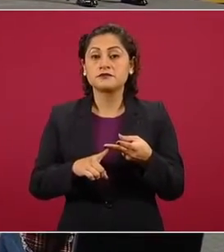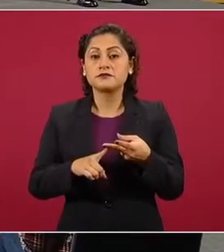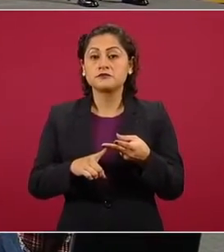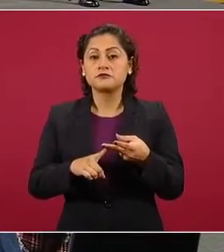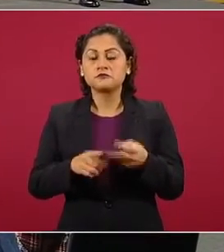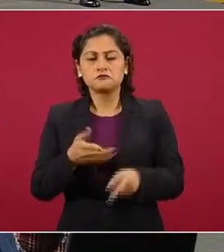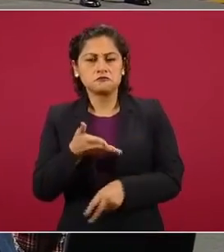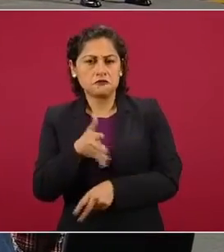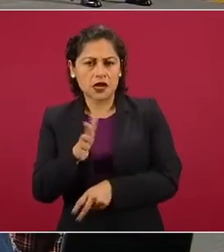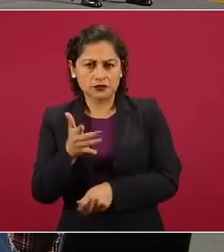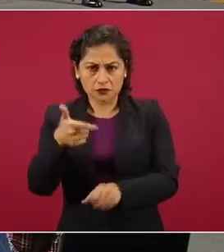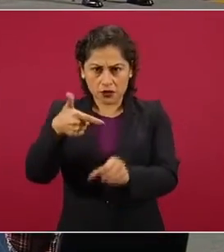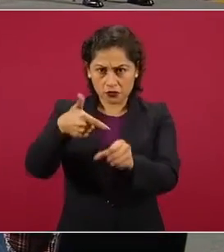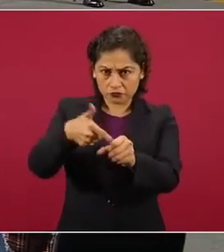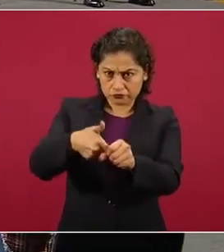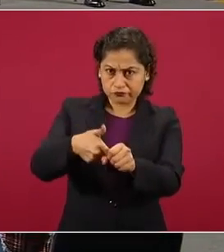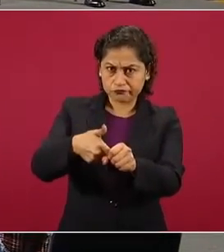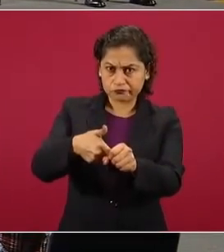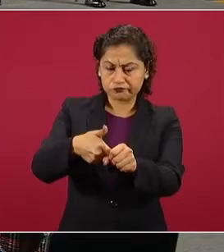cuesta